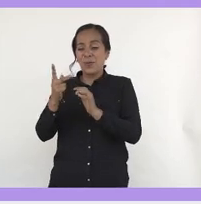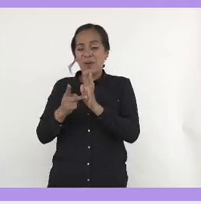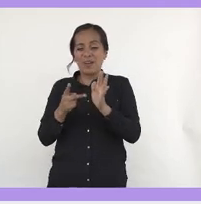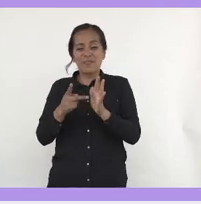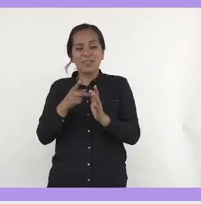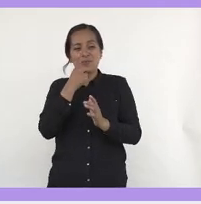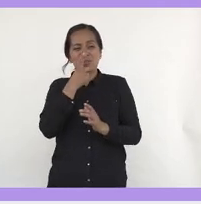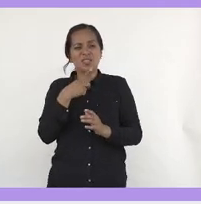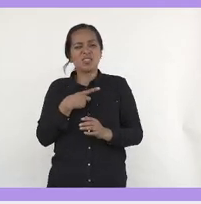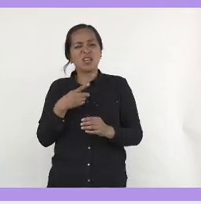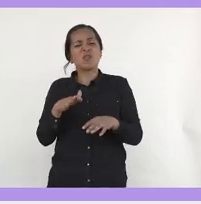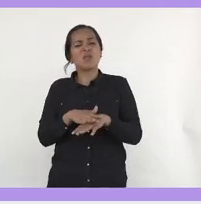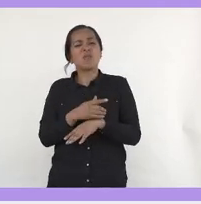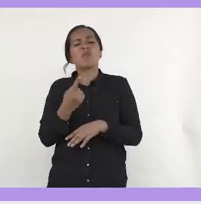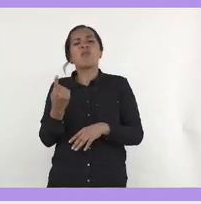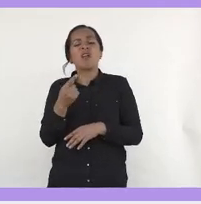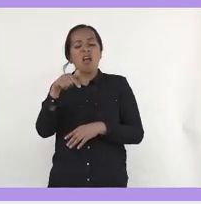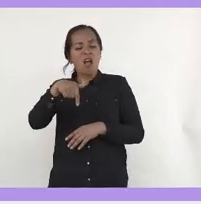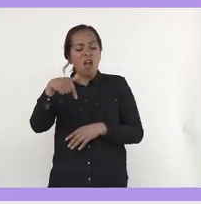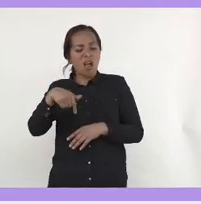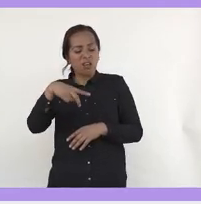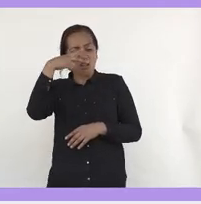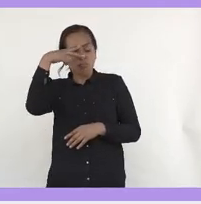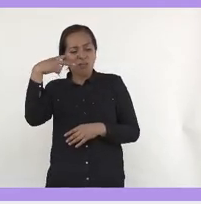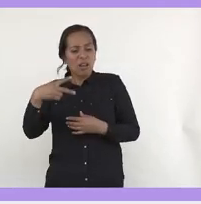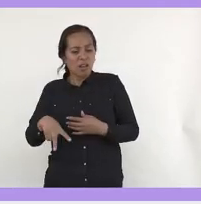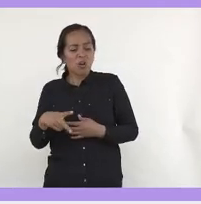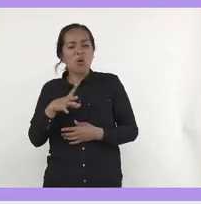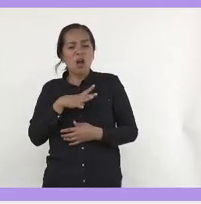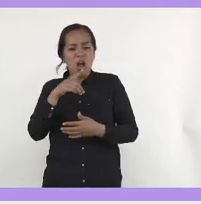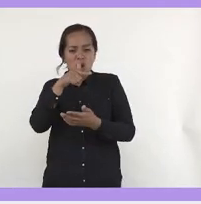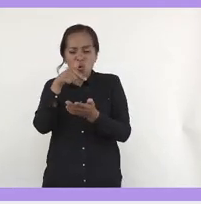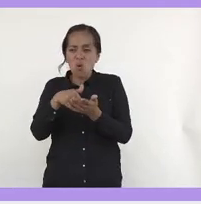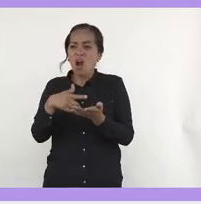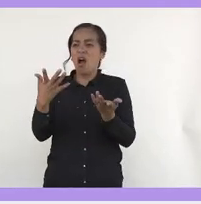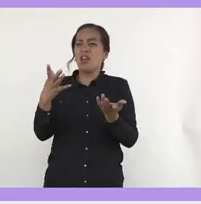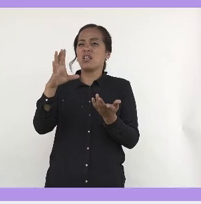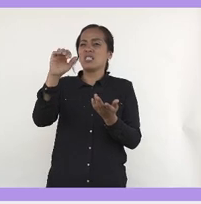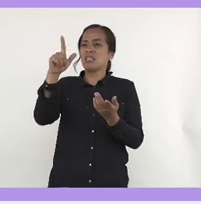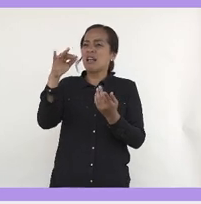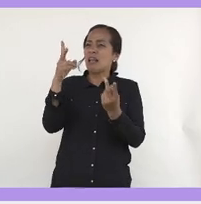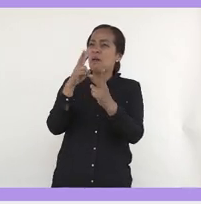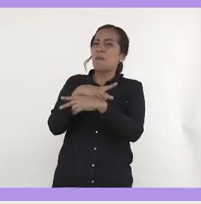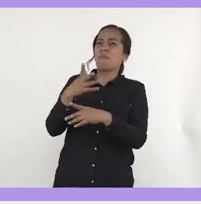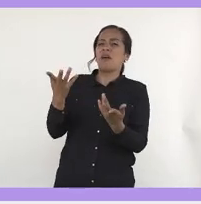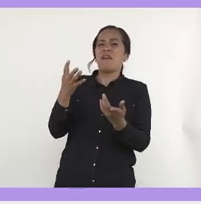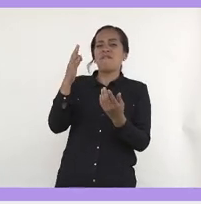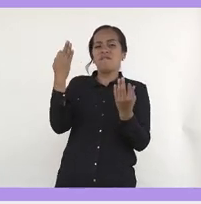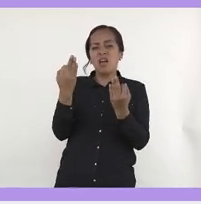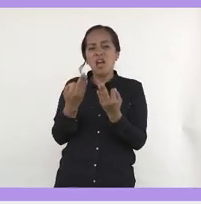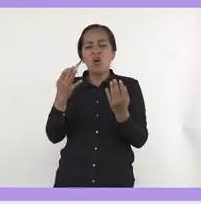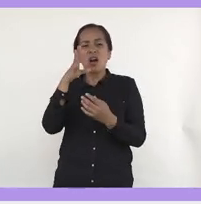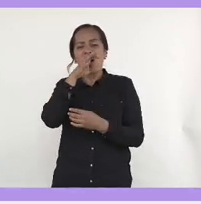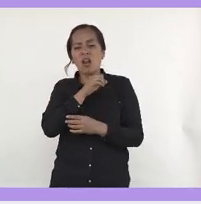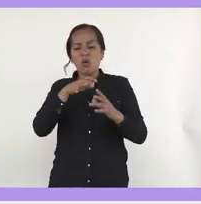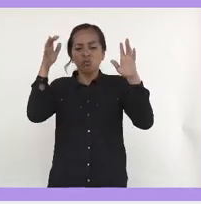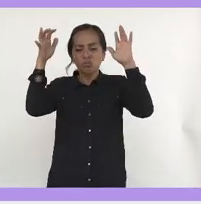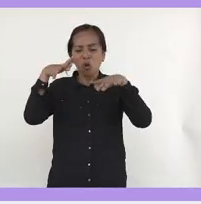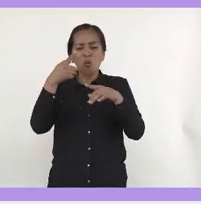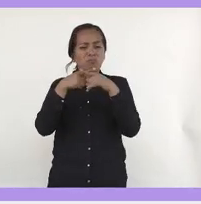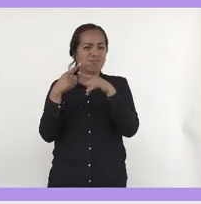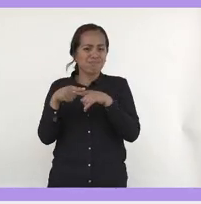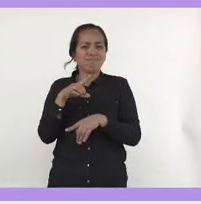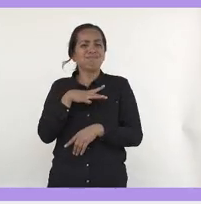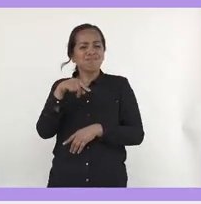no ha sido campeón del mundo tiene todo para hacerlo lugares clima altura frío calor lluvia etc